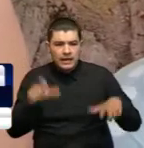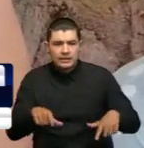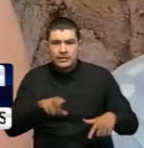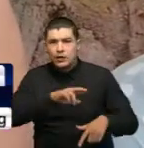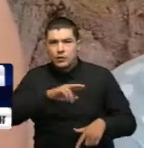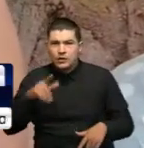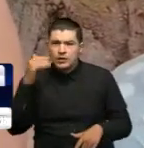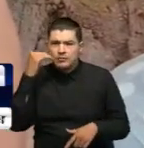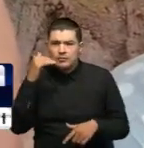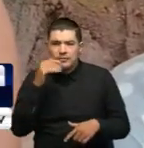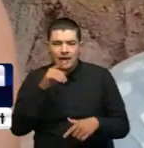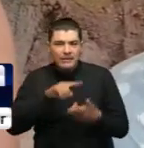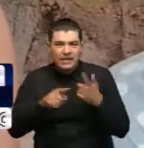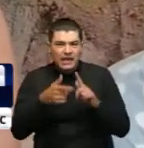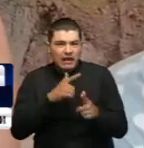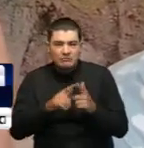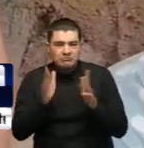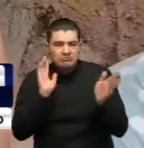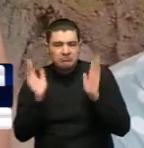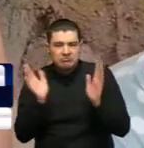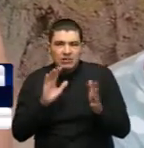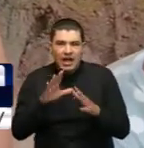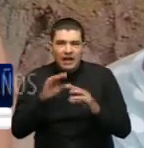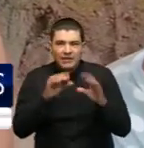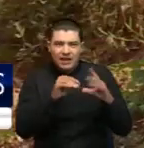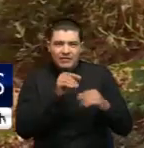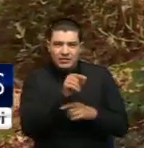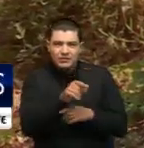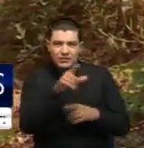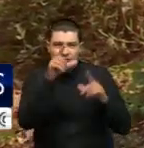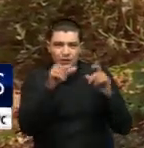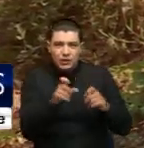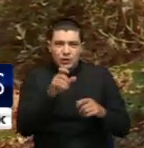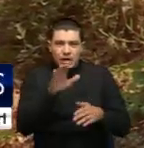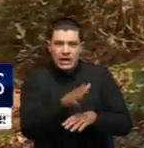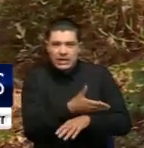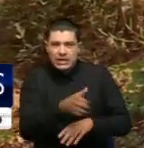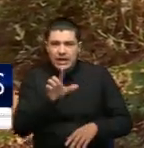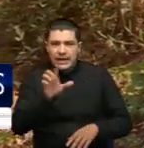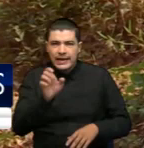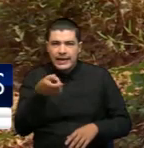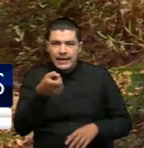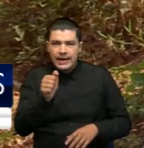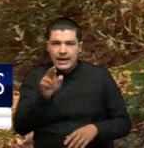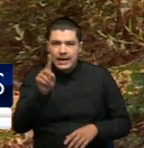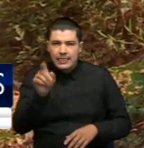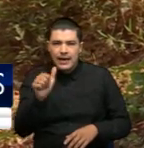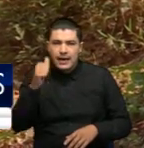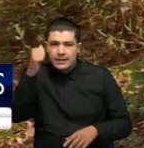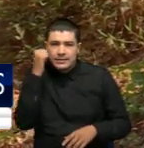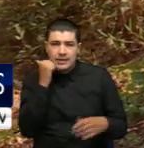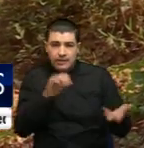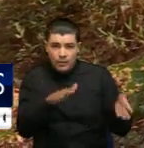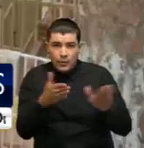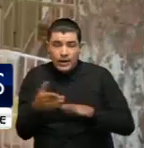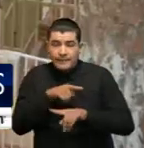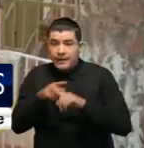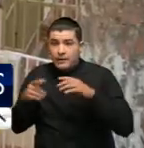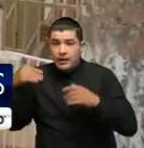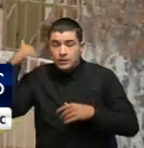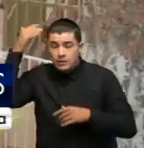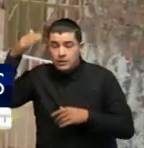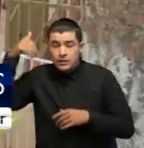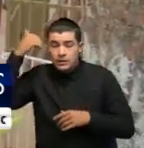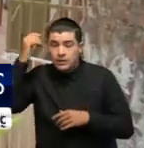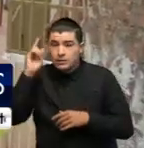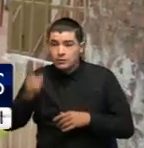otra muchacha, estaba mirando la foto del cantante, cuando inocentemente cayó.